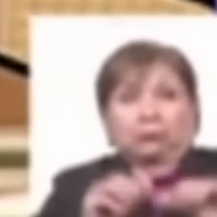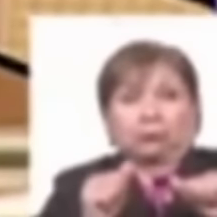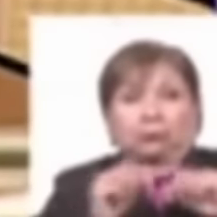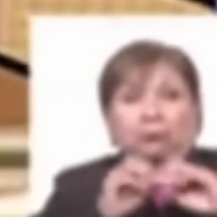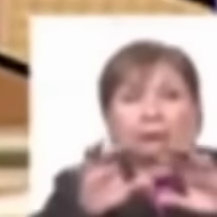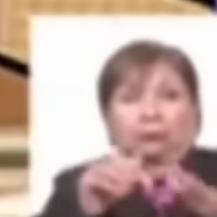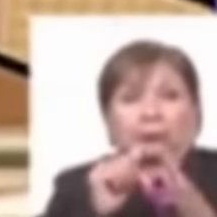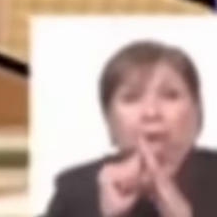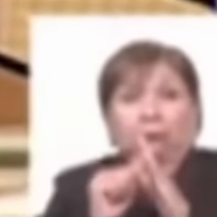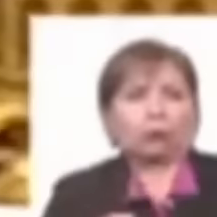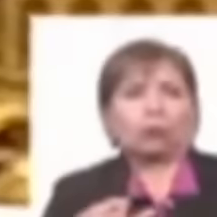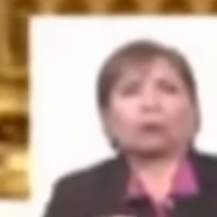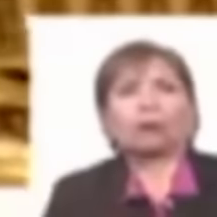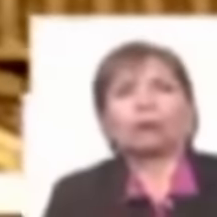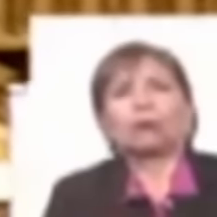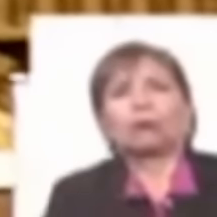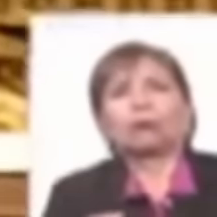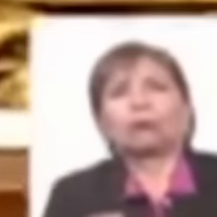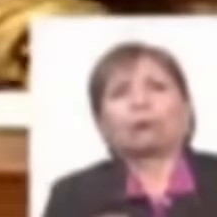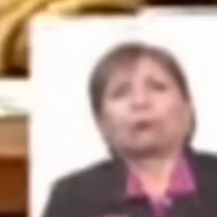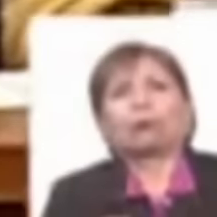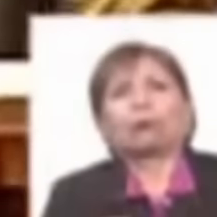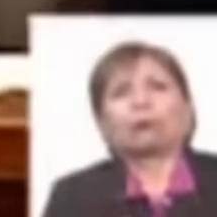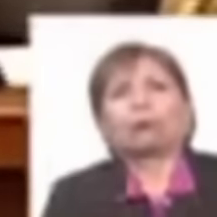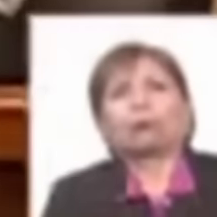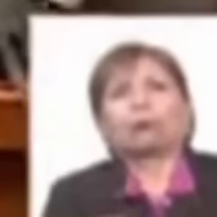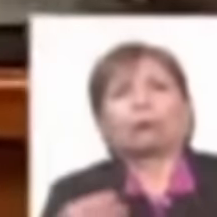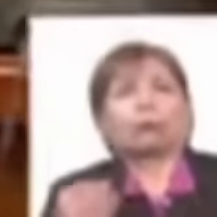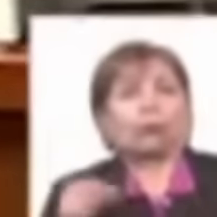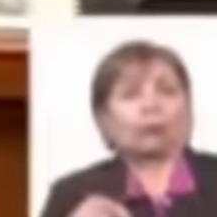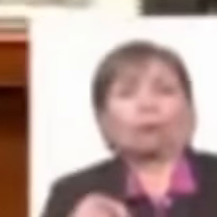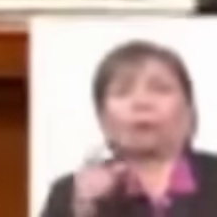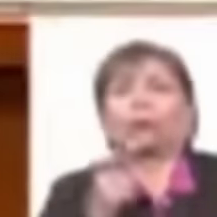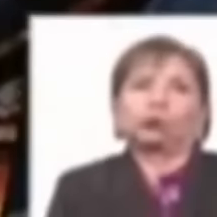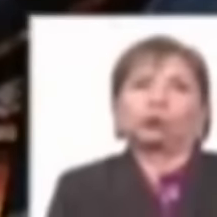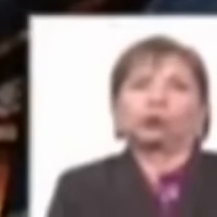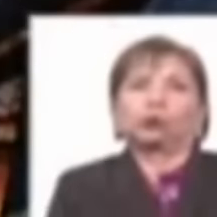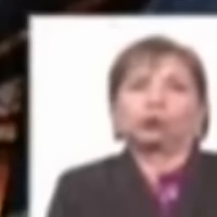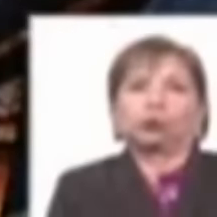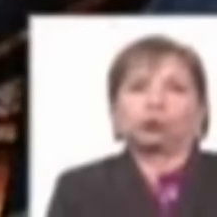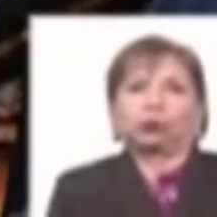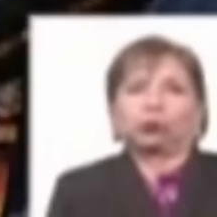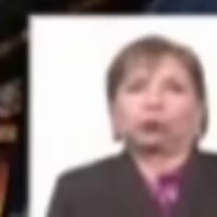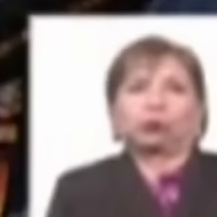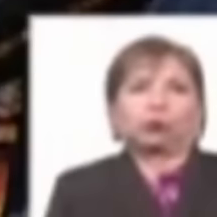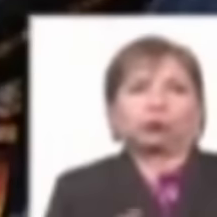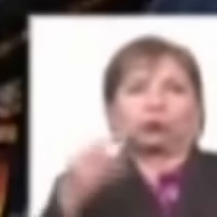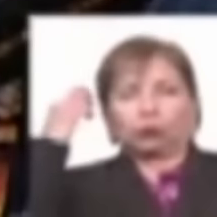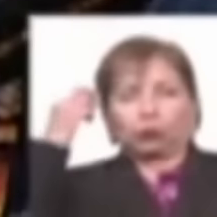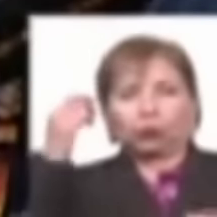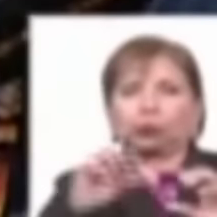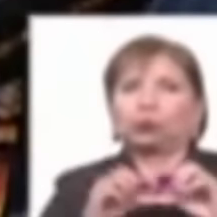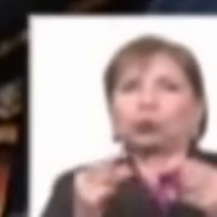estos artículos de la Constitución. Esta denuncia ha sido presentada, digamos, con... Los partidos